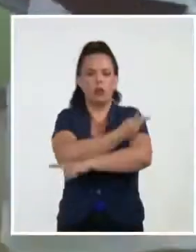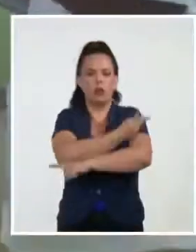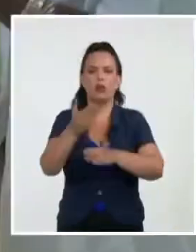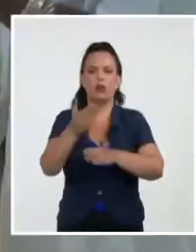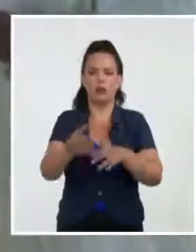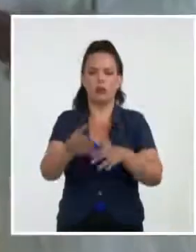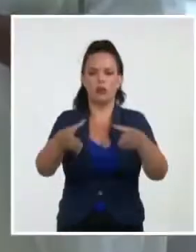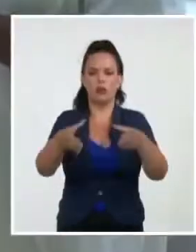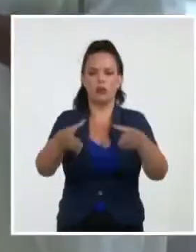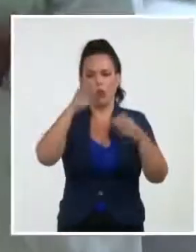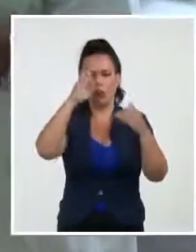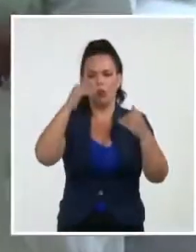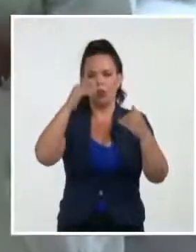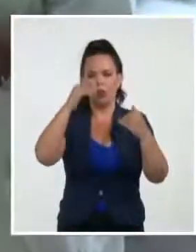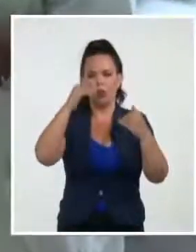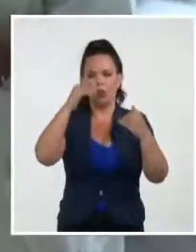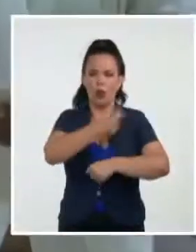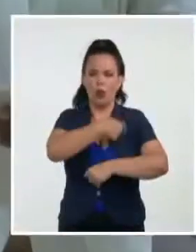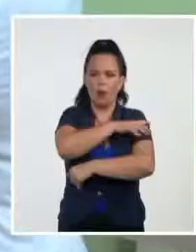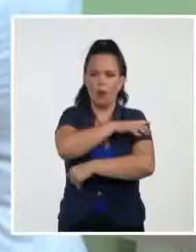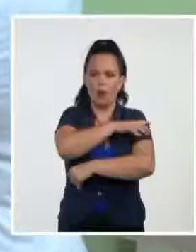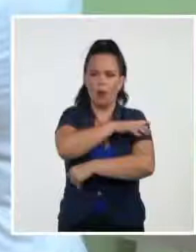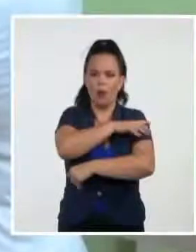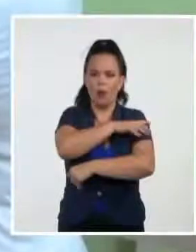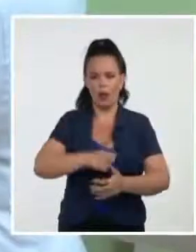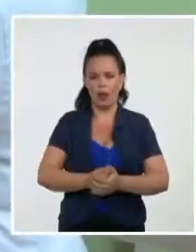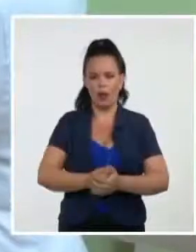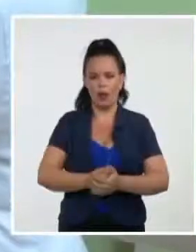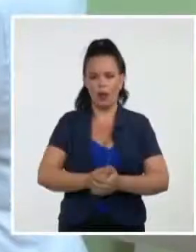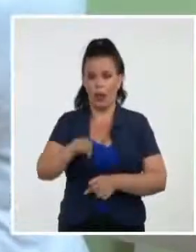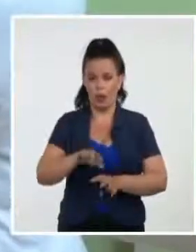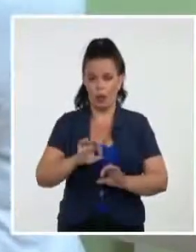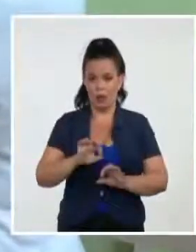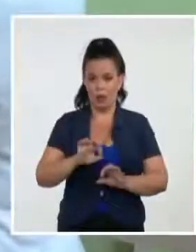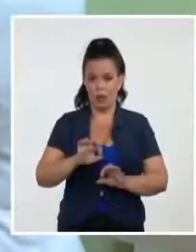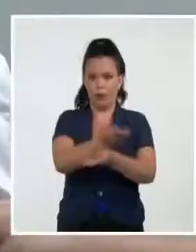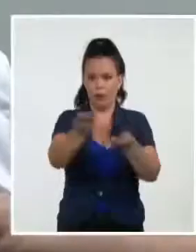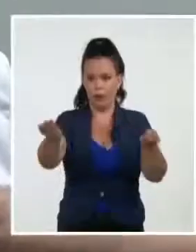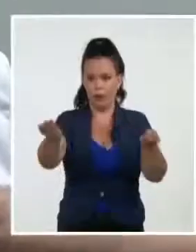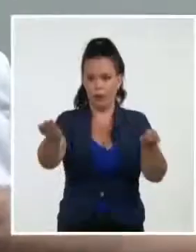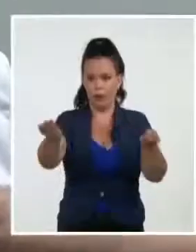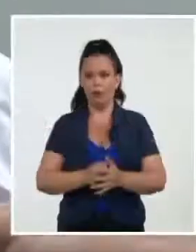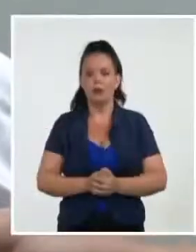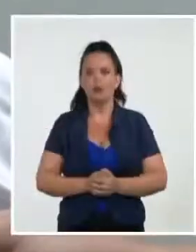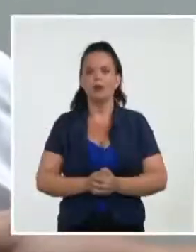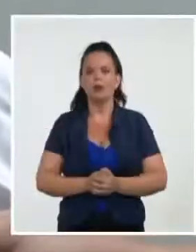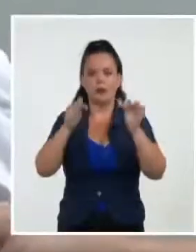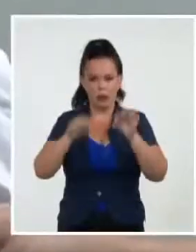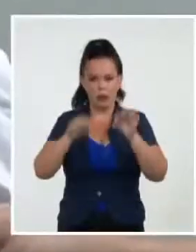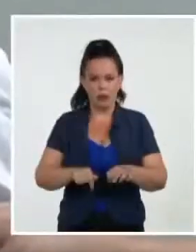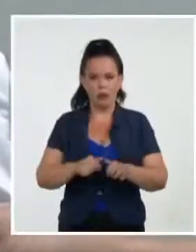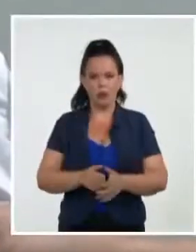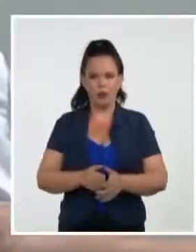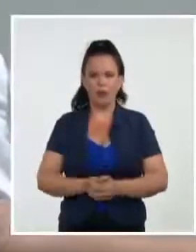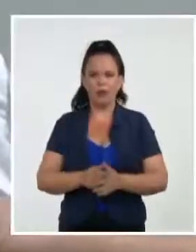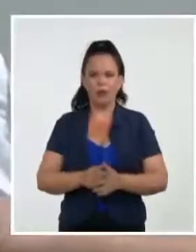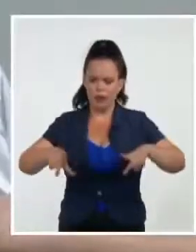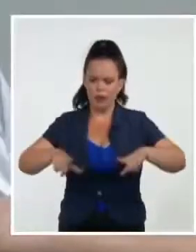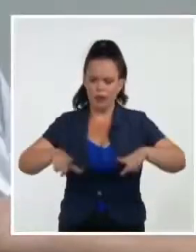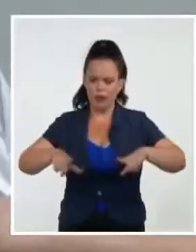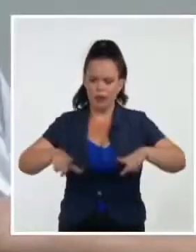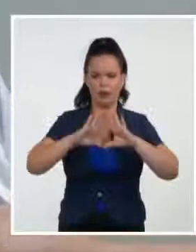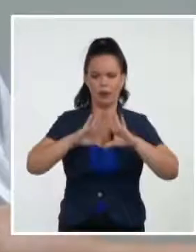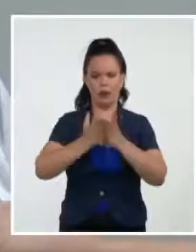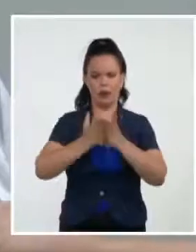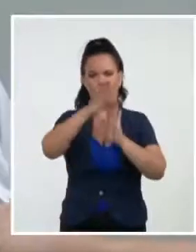pública y los estudiantes. La distribución se va a realizar hacia todos los puntos vacunales en el día de hoy, cumpliendo con todos los requerimientos que lleva en el